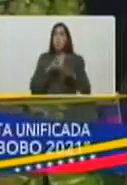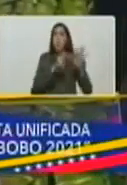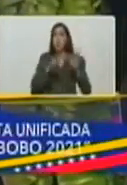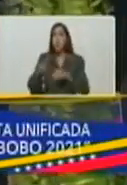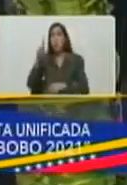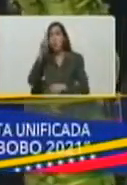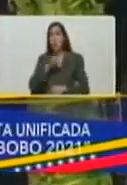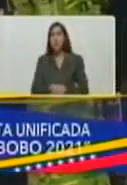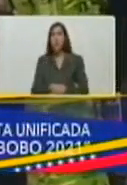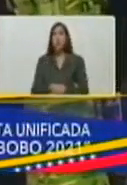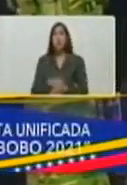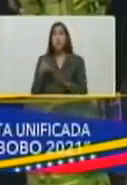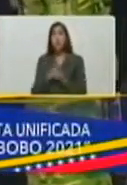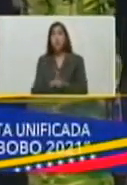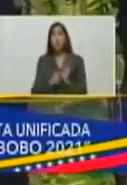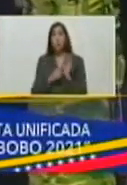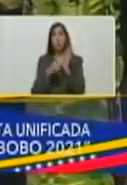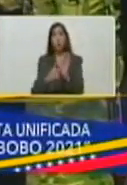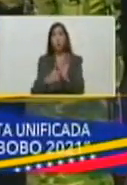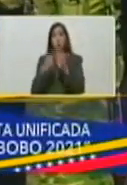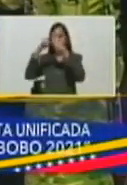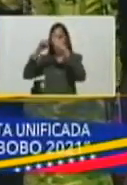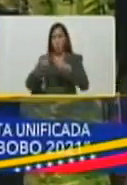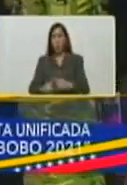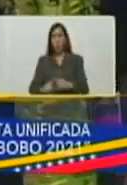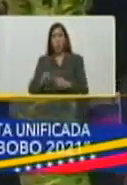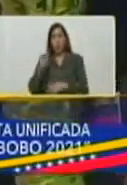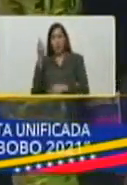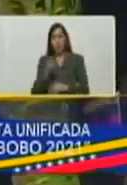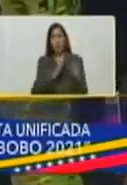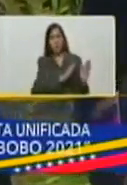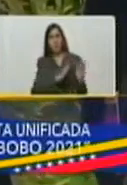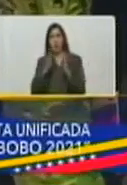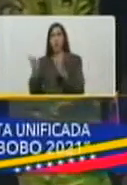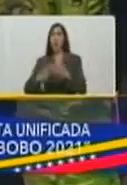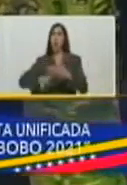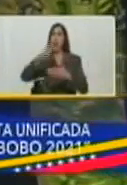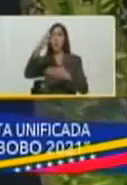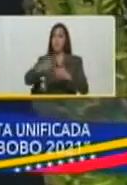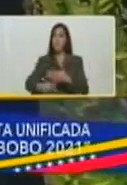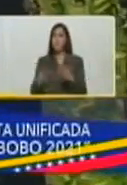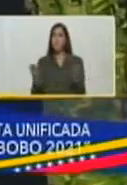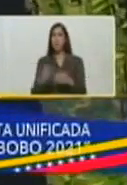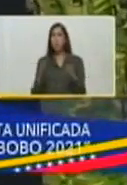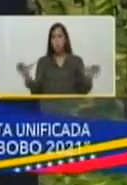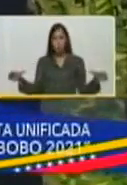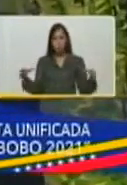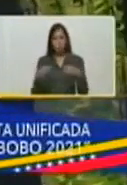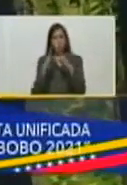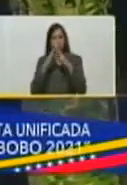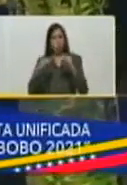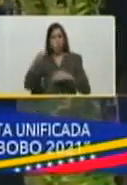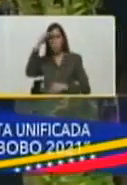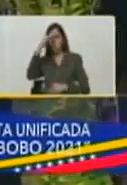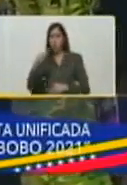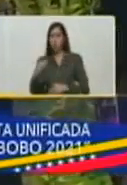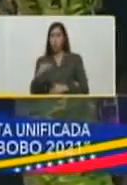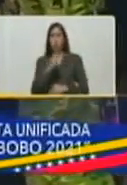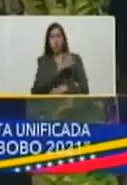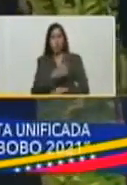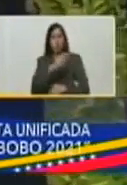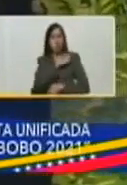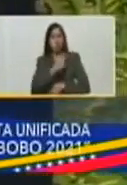en este balance final. Vino la primera fase de planificación, nos reunimos con todos los comandantes componentes, con todos los comandantes